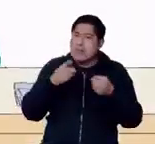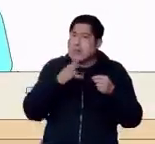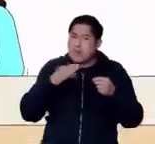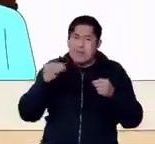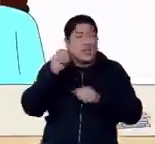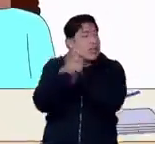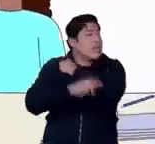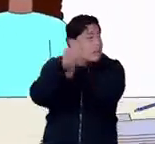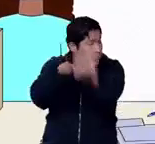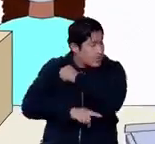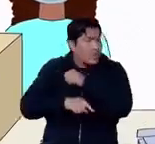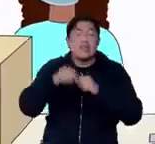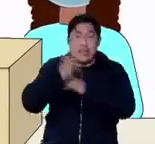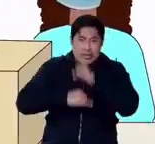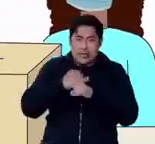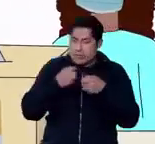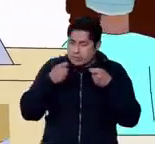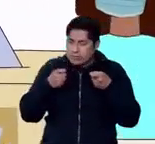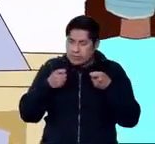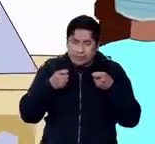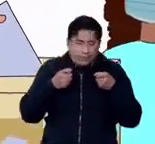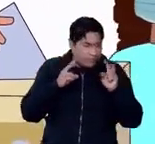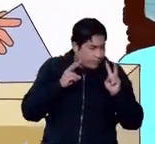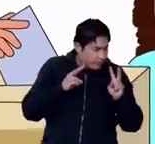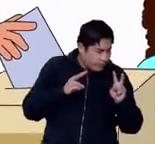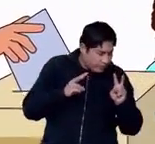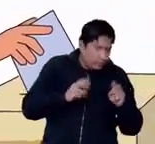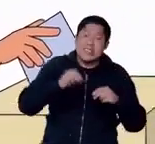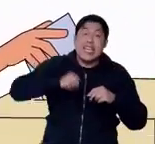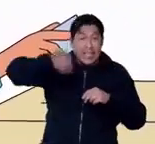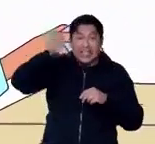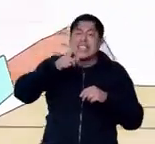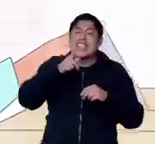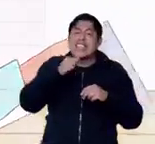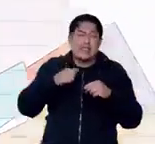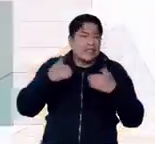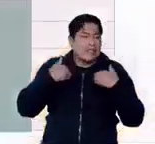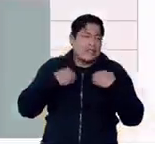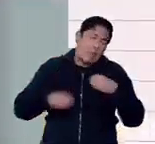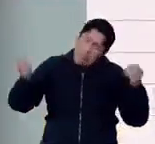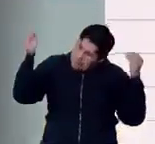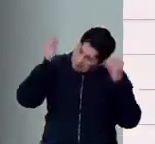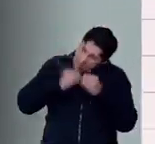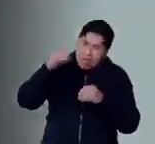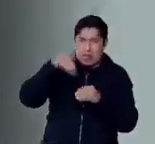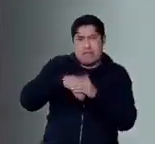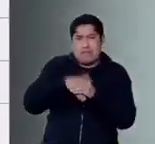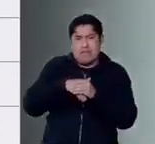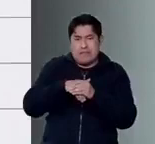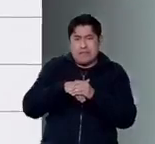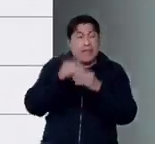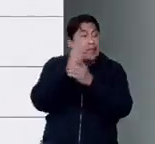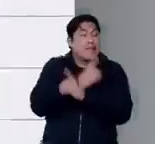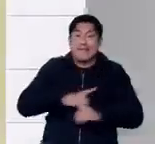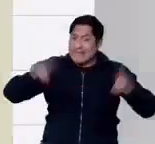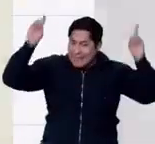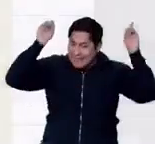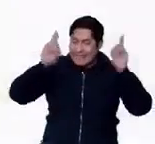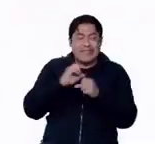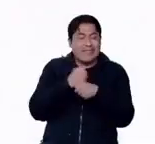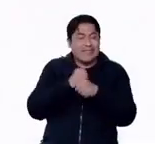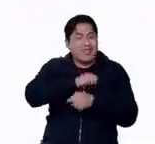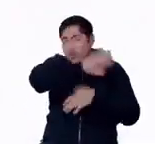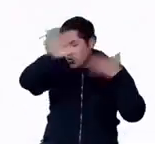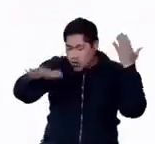y con la presencia de observadores nacionales e internacionales acreditados. Será ganador el candidato que obtenga más votos.